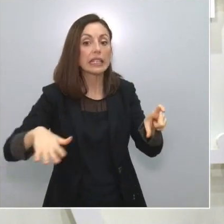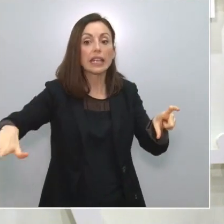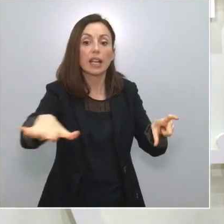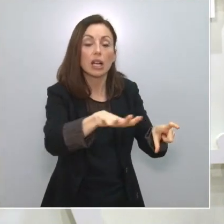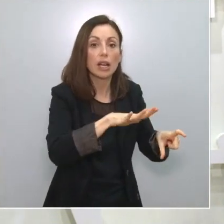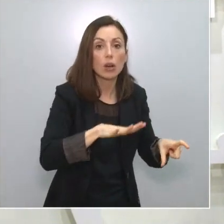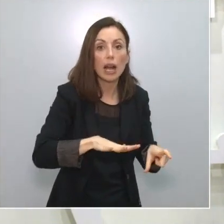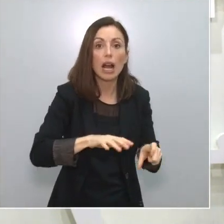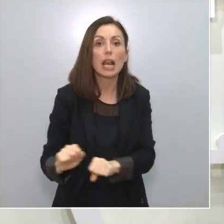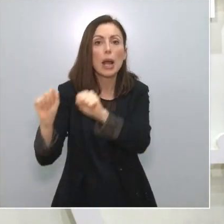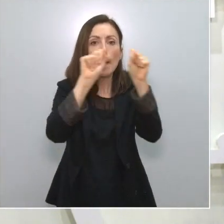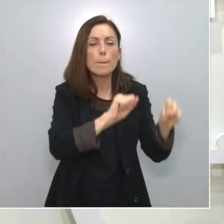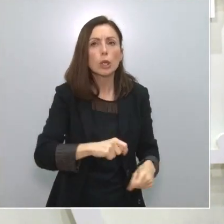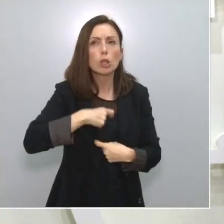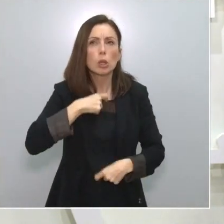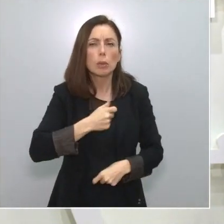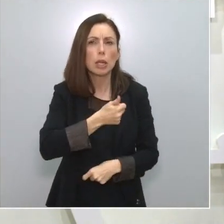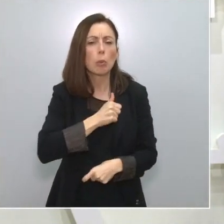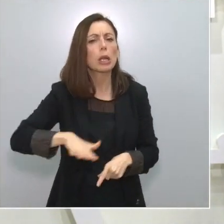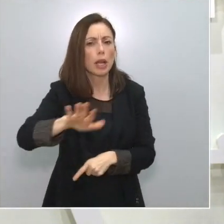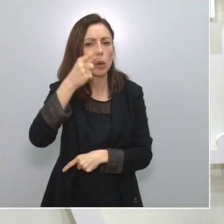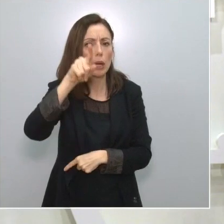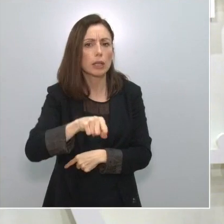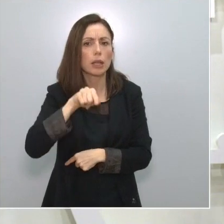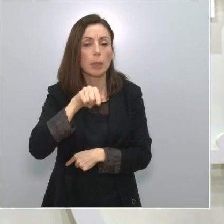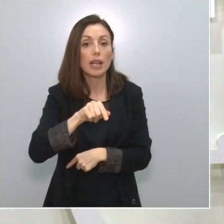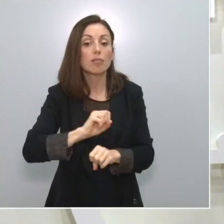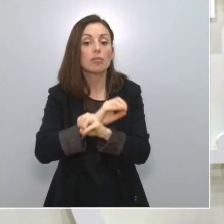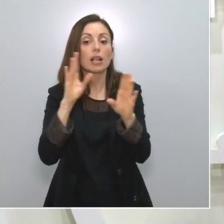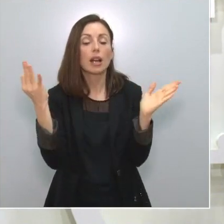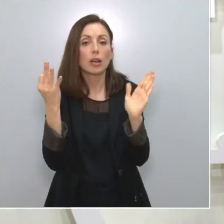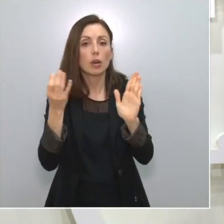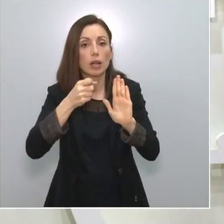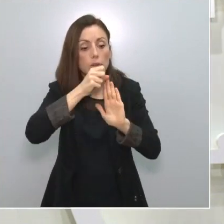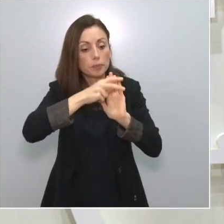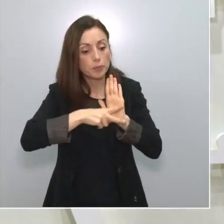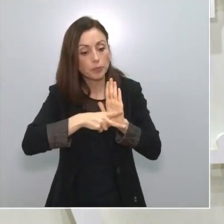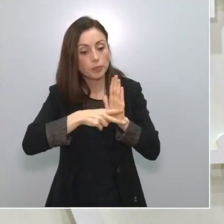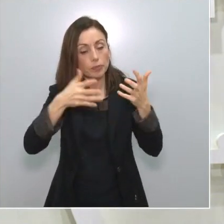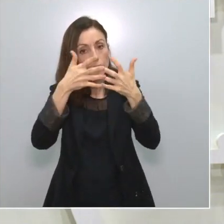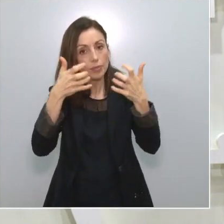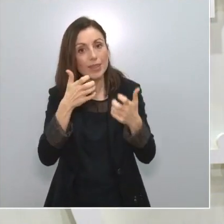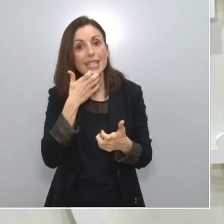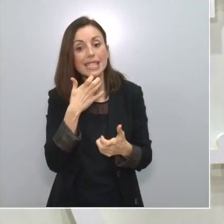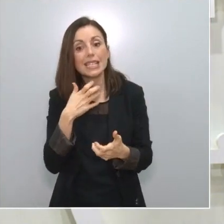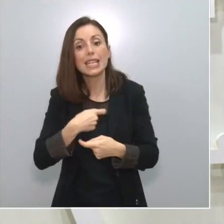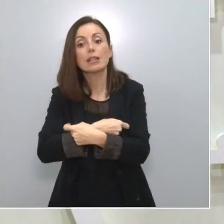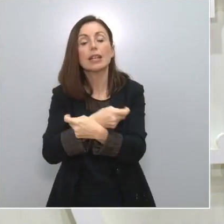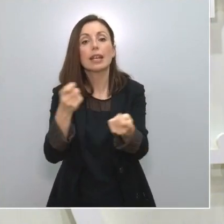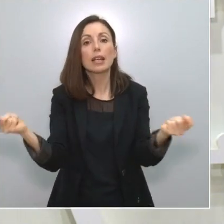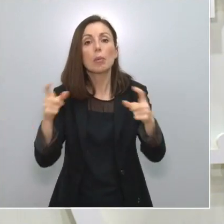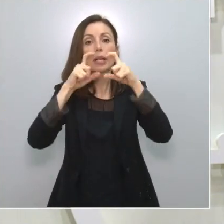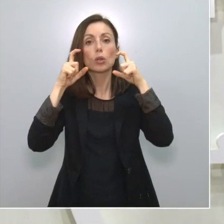de protección civil, creo de policías locales también, y en el que eso sí deja claro en uno de sus párrafos que si hay un reparto de